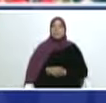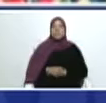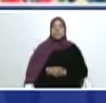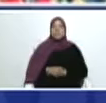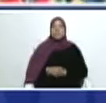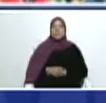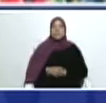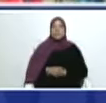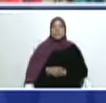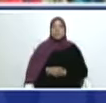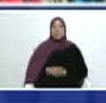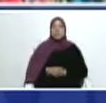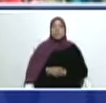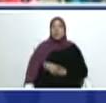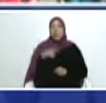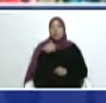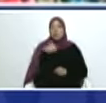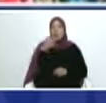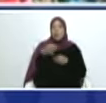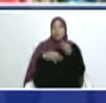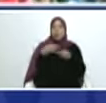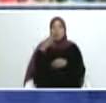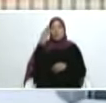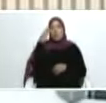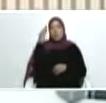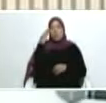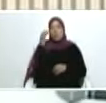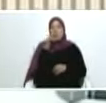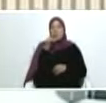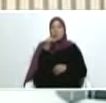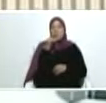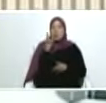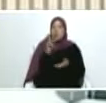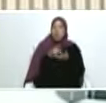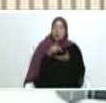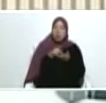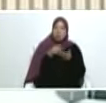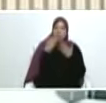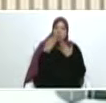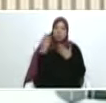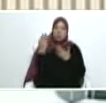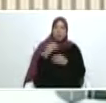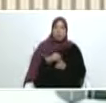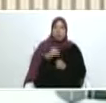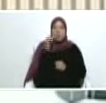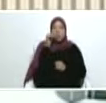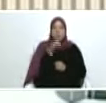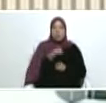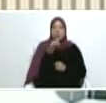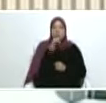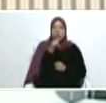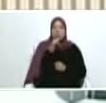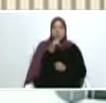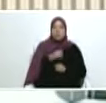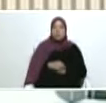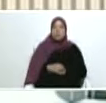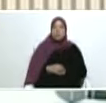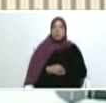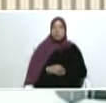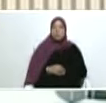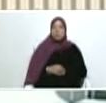Todo lo que converso me sale en verso. Recuerdos